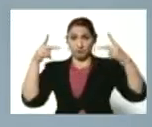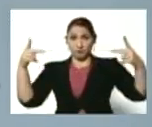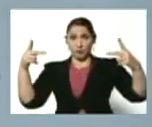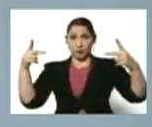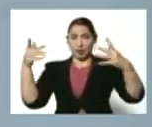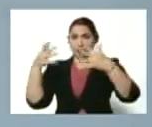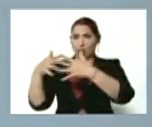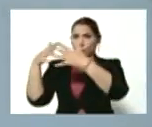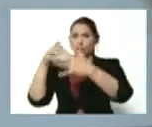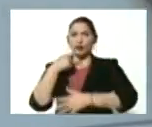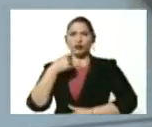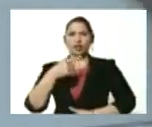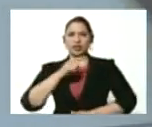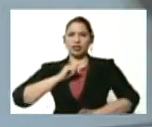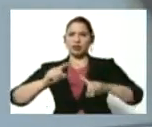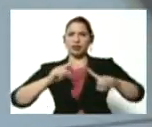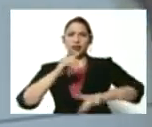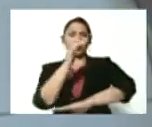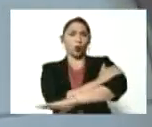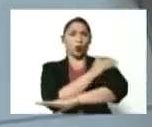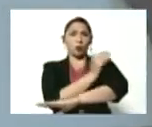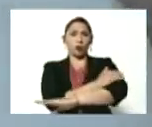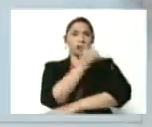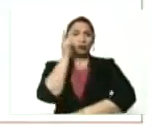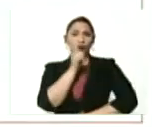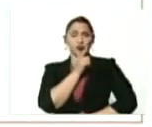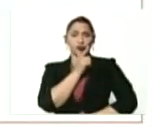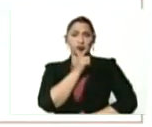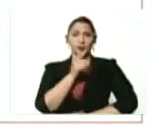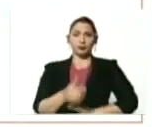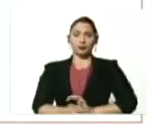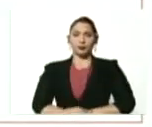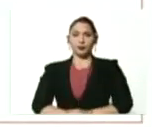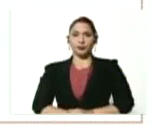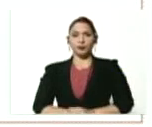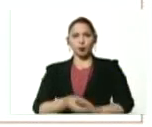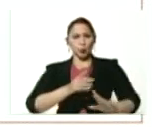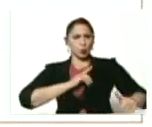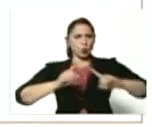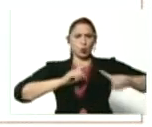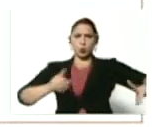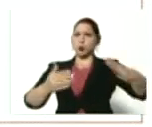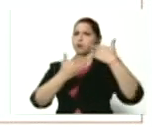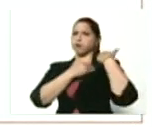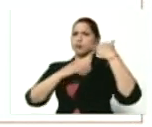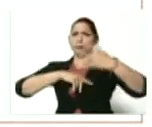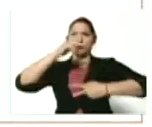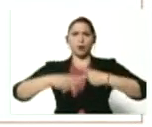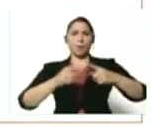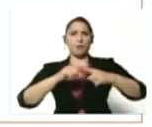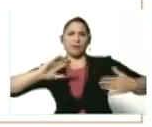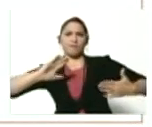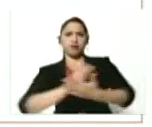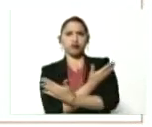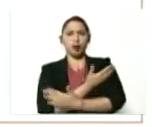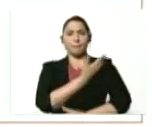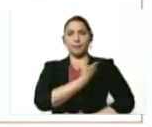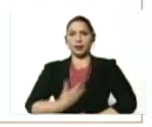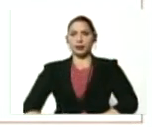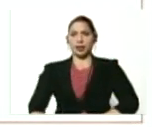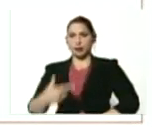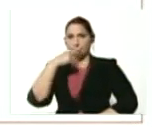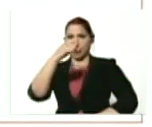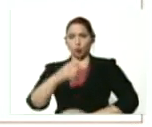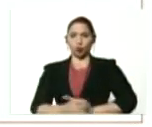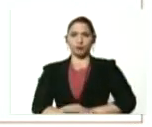dice: el dirigente de la oposición, Leopoldo López, dirigió el plan para derrocar al presidente Nicolás